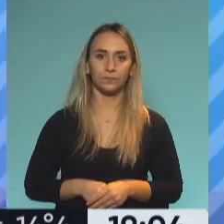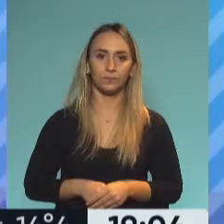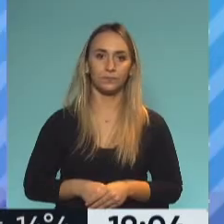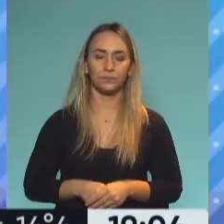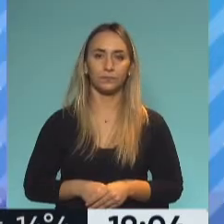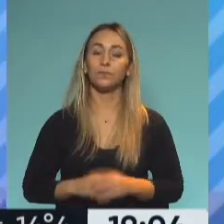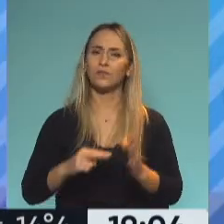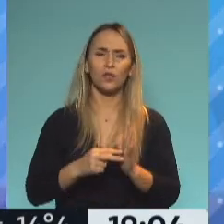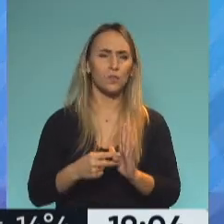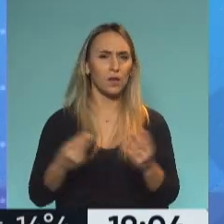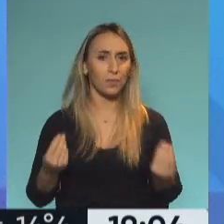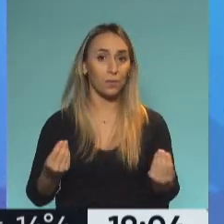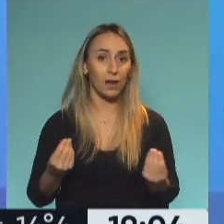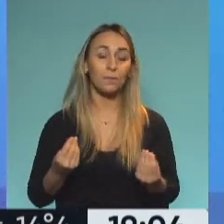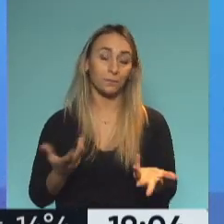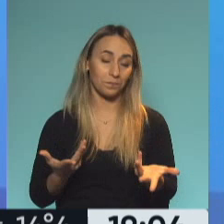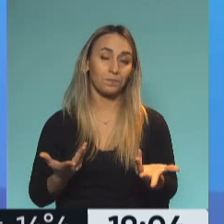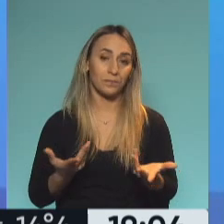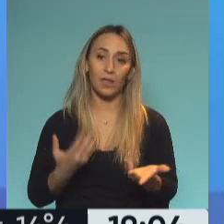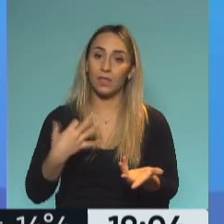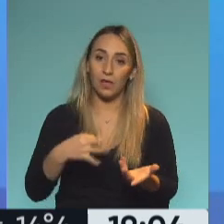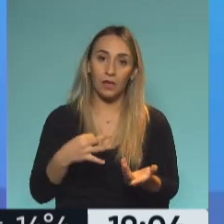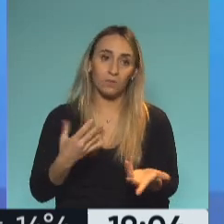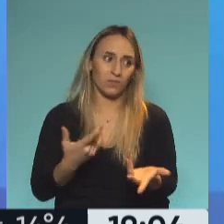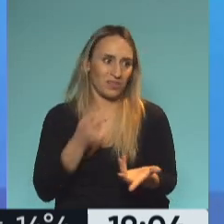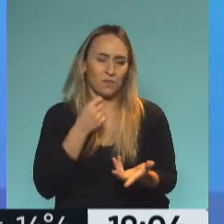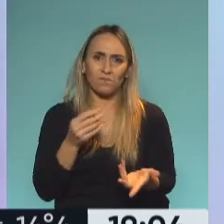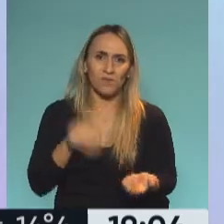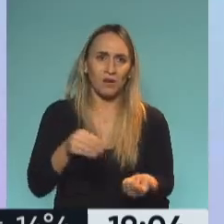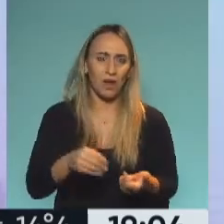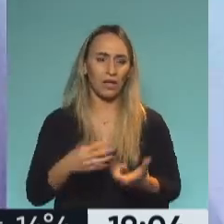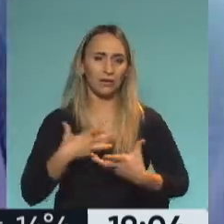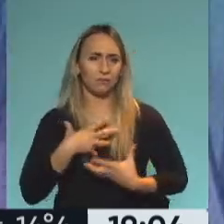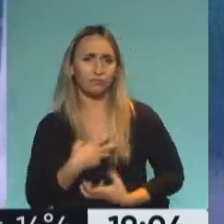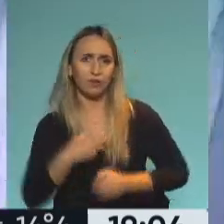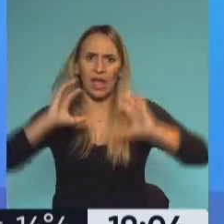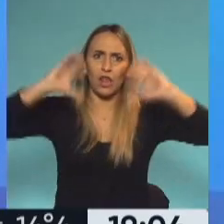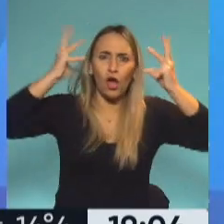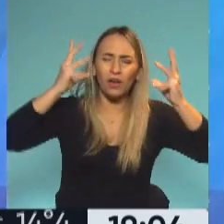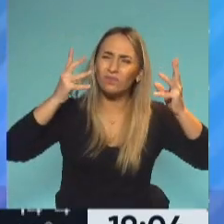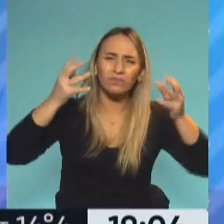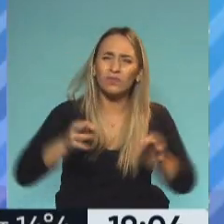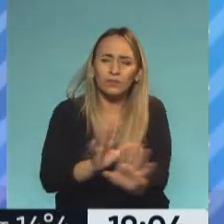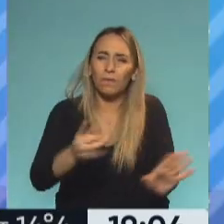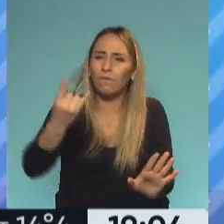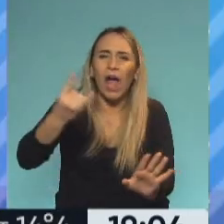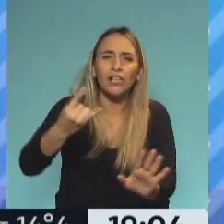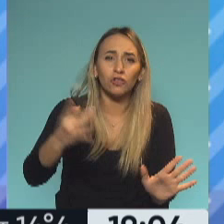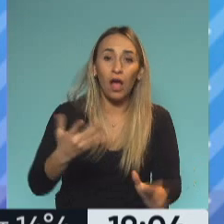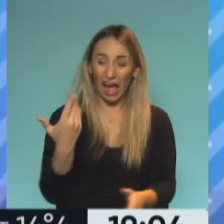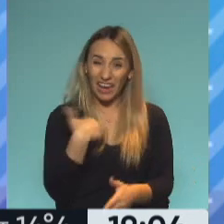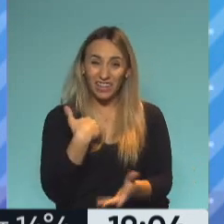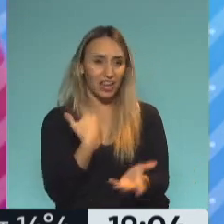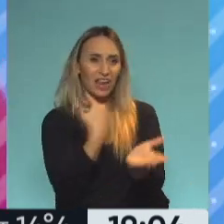El problema es seguir sumando angustia y enojo cuando es absolutamente falso que Argentina haya rechazado